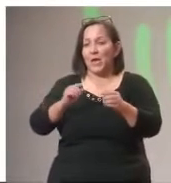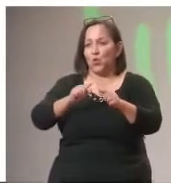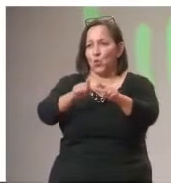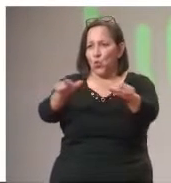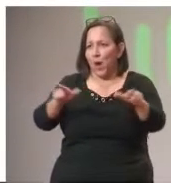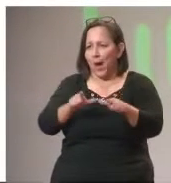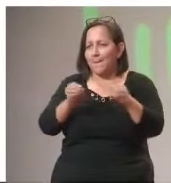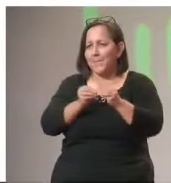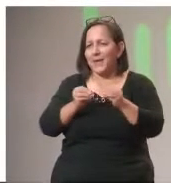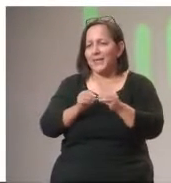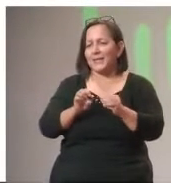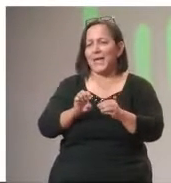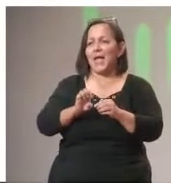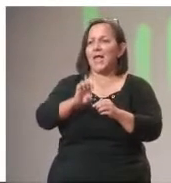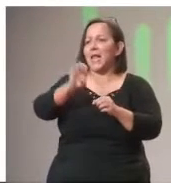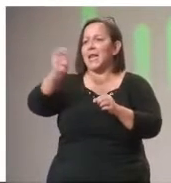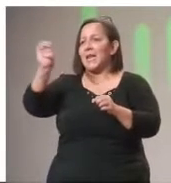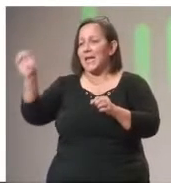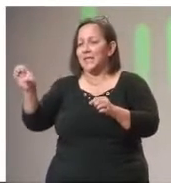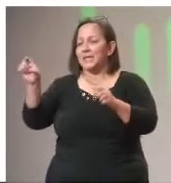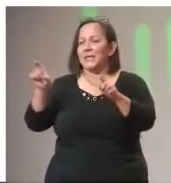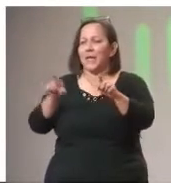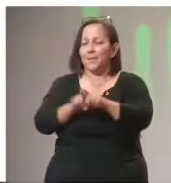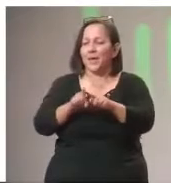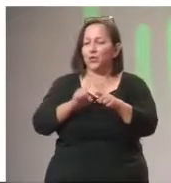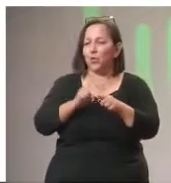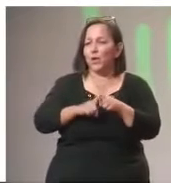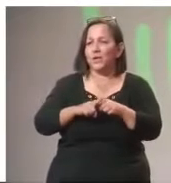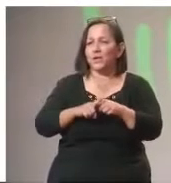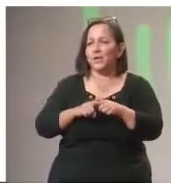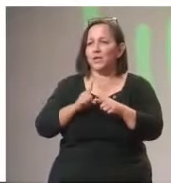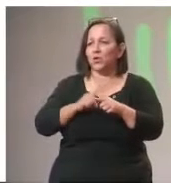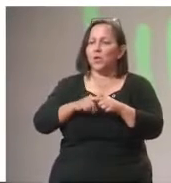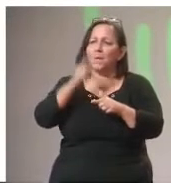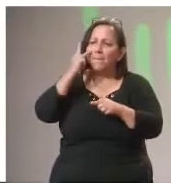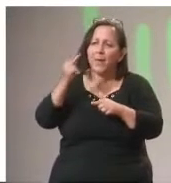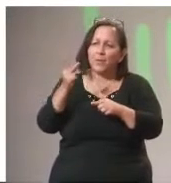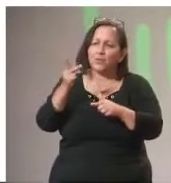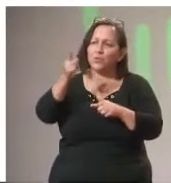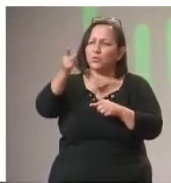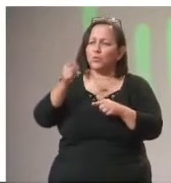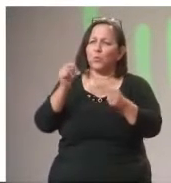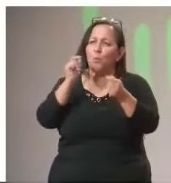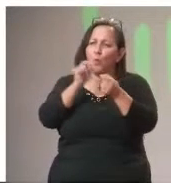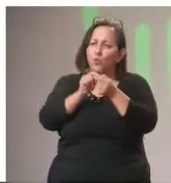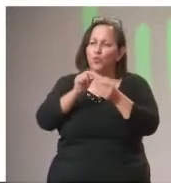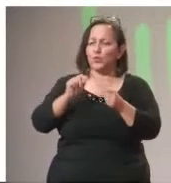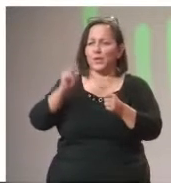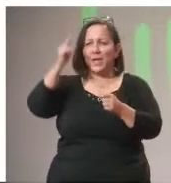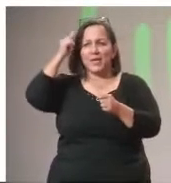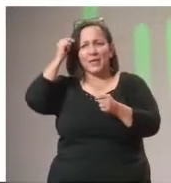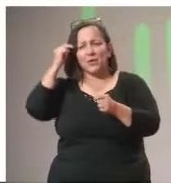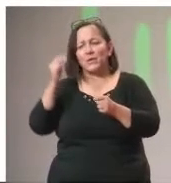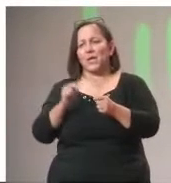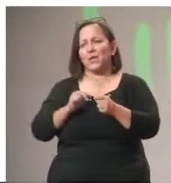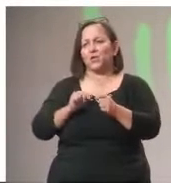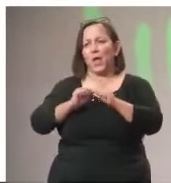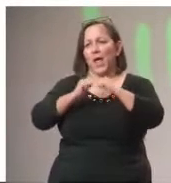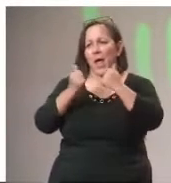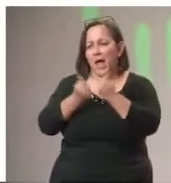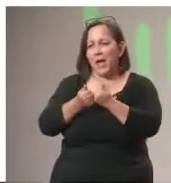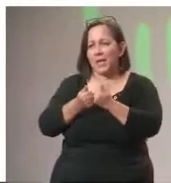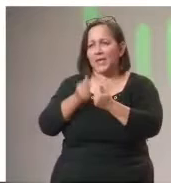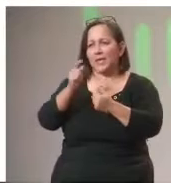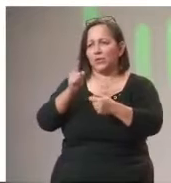entonces básicamente la manera de entender esto es que si los puntos que se ven ahí dispersos en negro están dentro de una área de esas